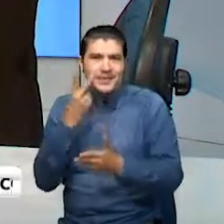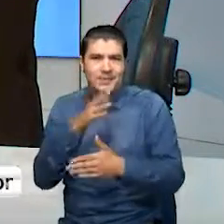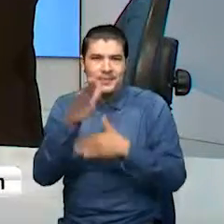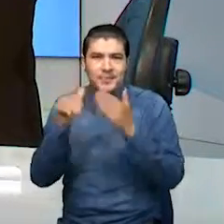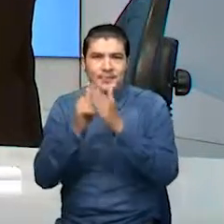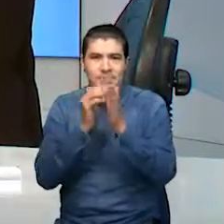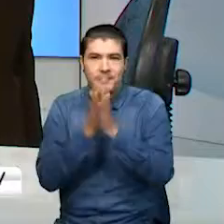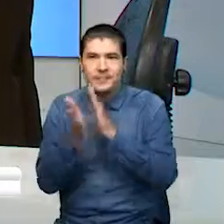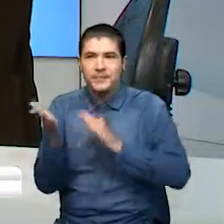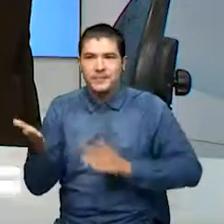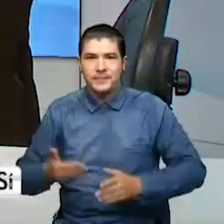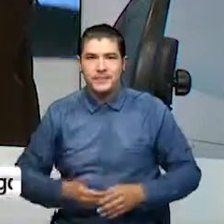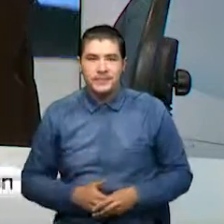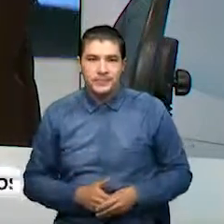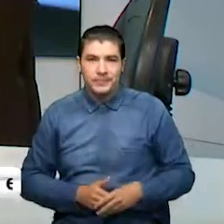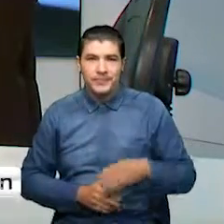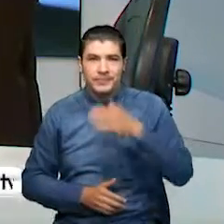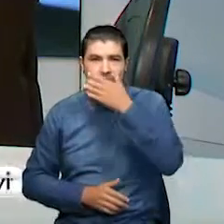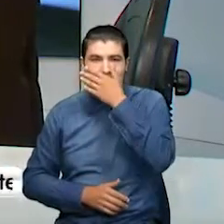Antonio.